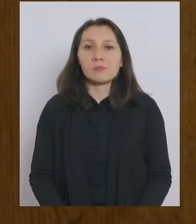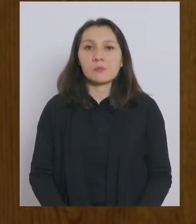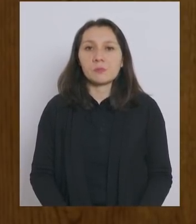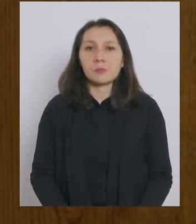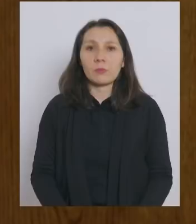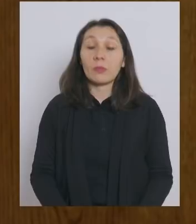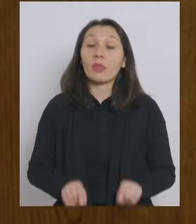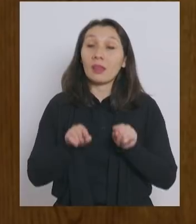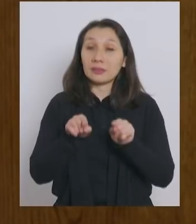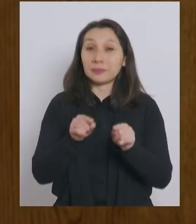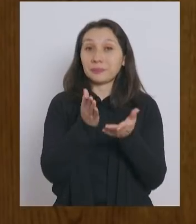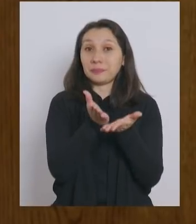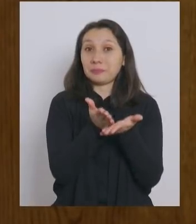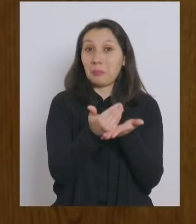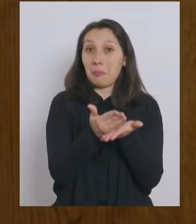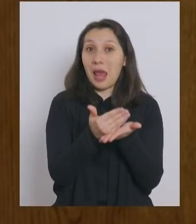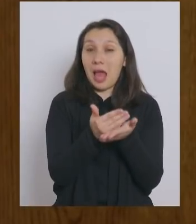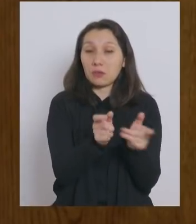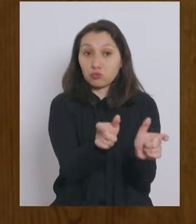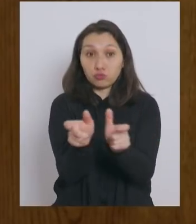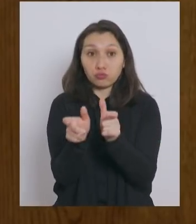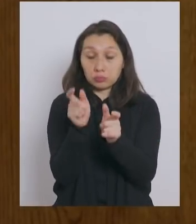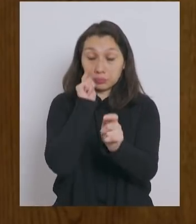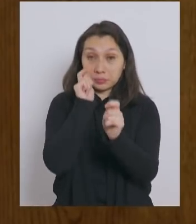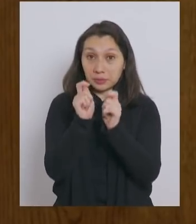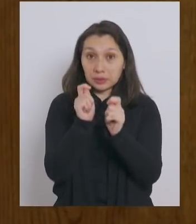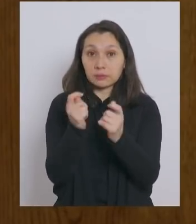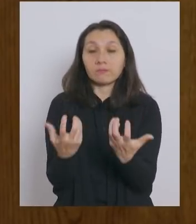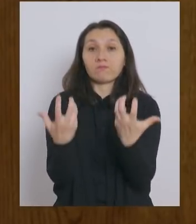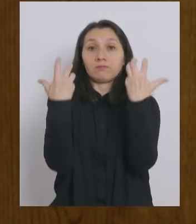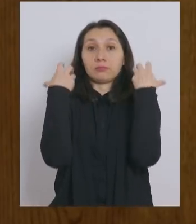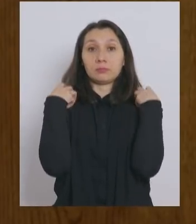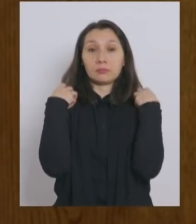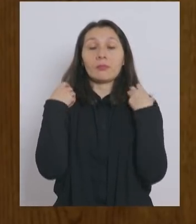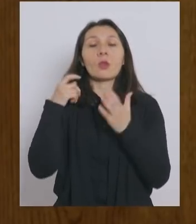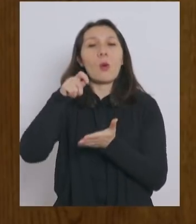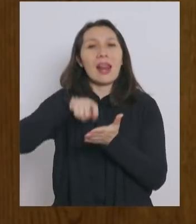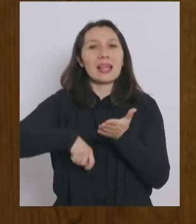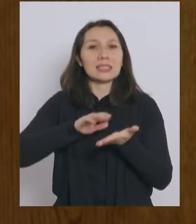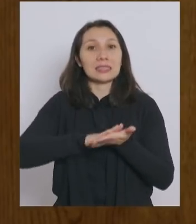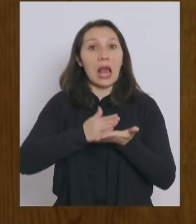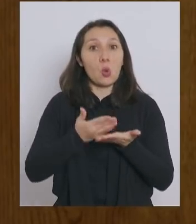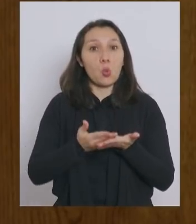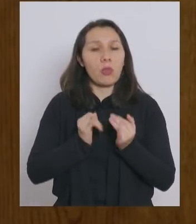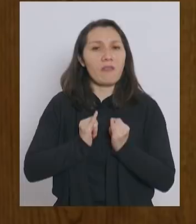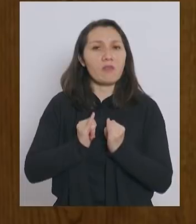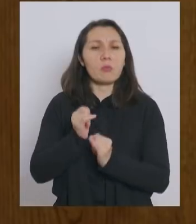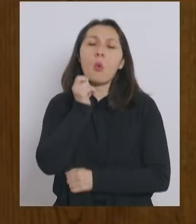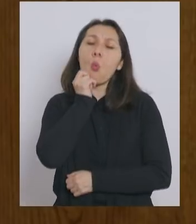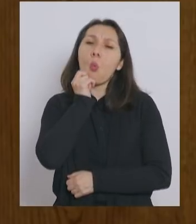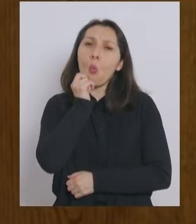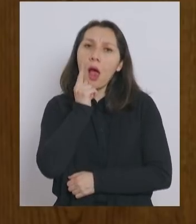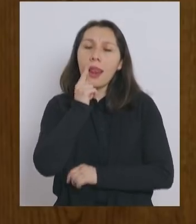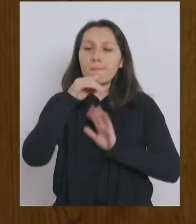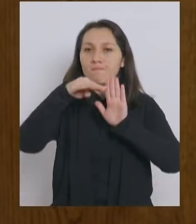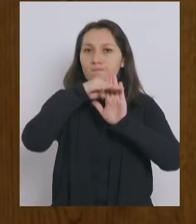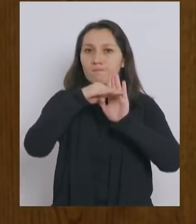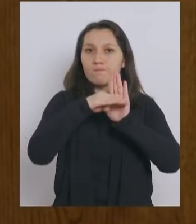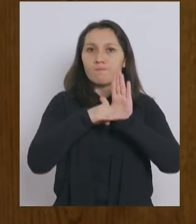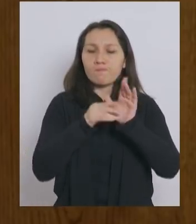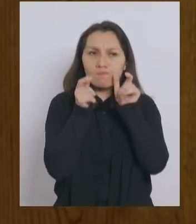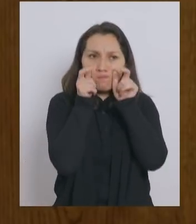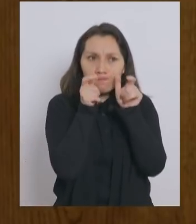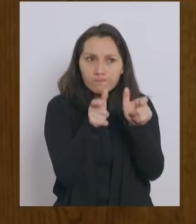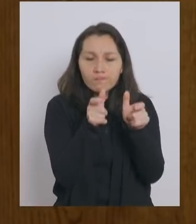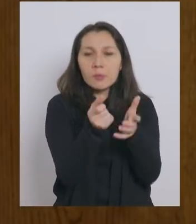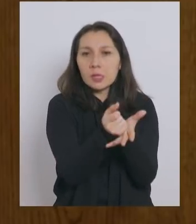Dentro de este plan de manejo de riesgo, el titular del registro sanitario informó cuáles iban a ser las medidas de